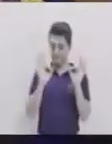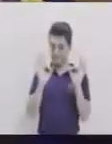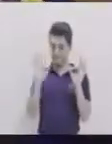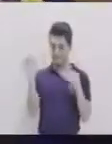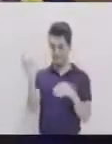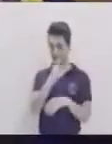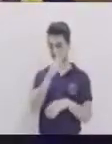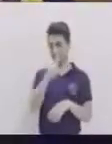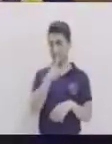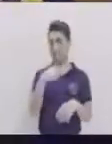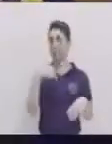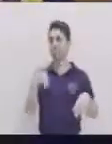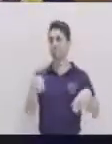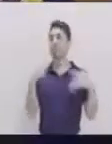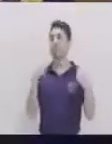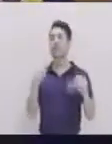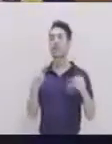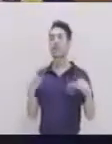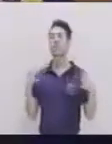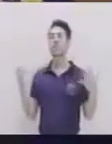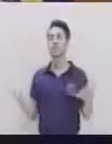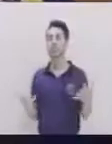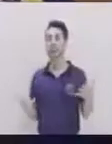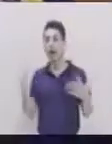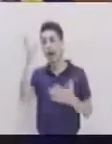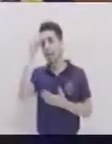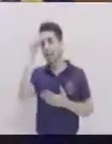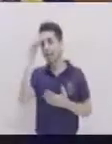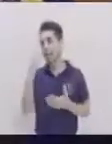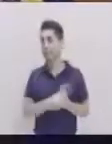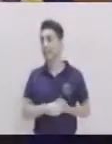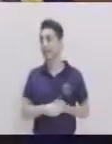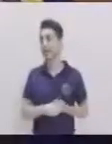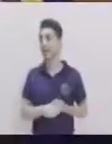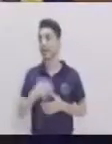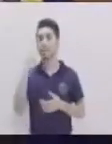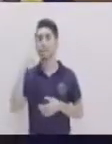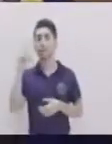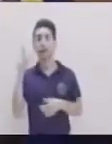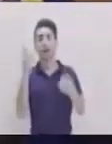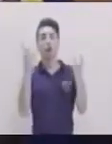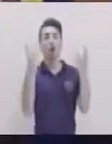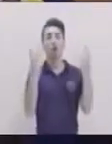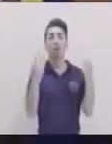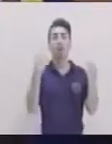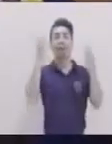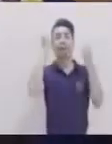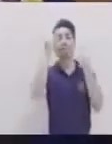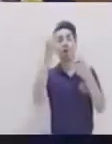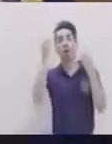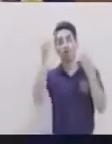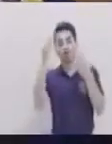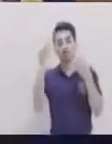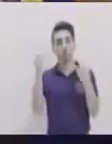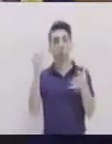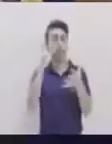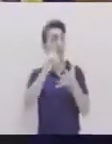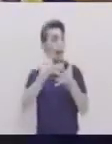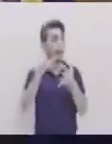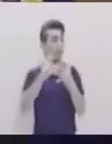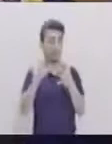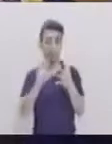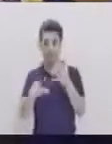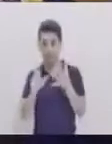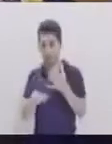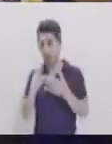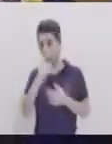Excelente, niños y niñas. Lo que acabamos de trabajar es el conteo de información. En la clasificación